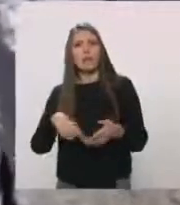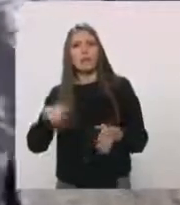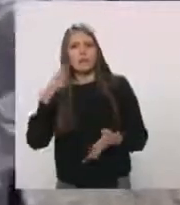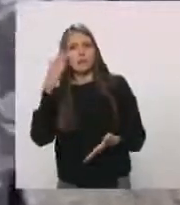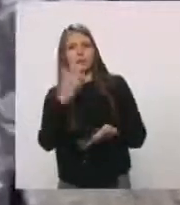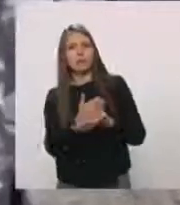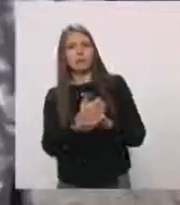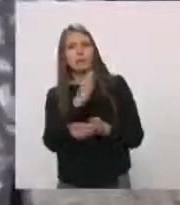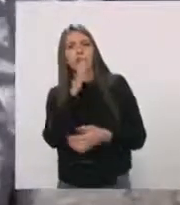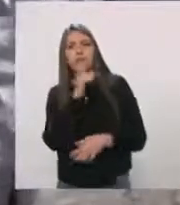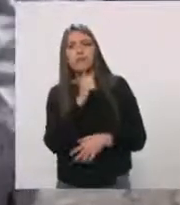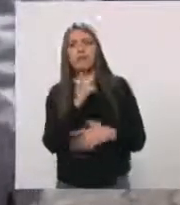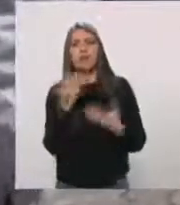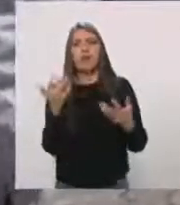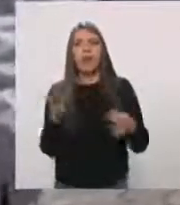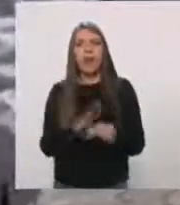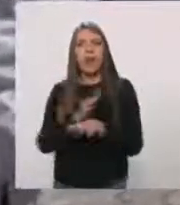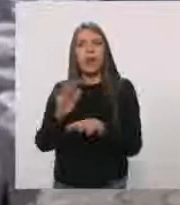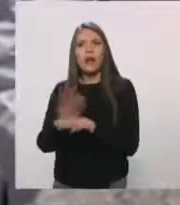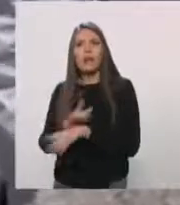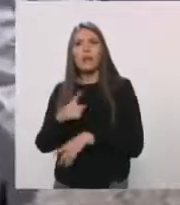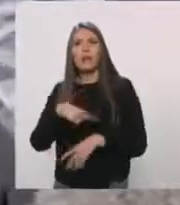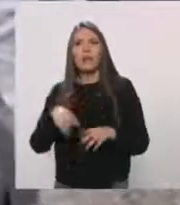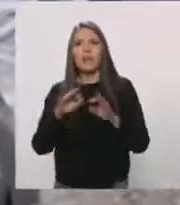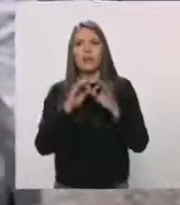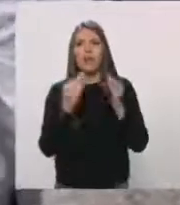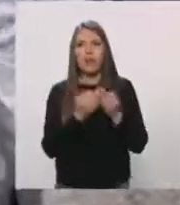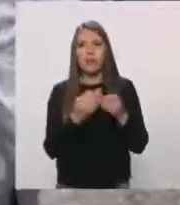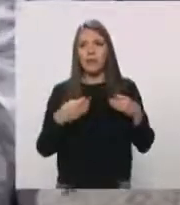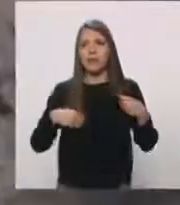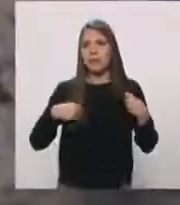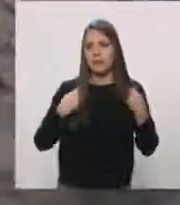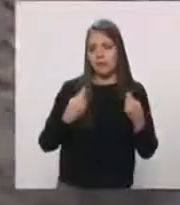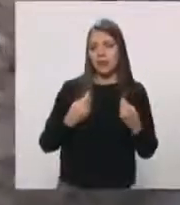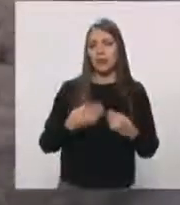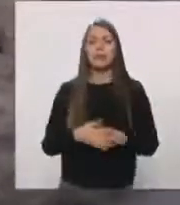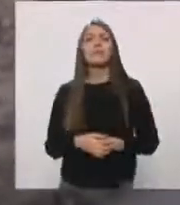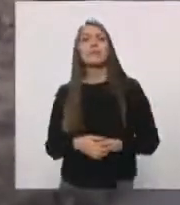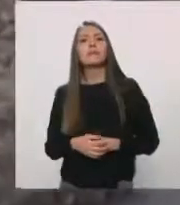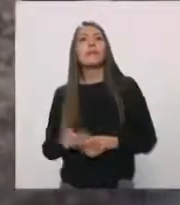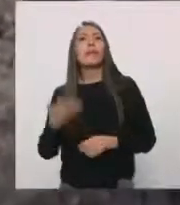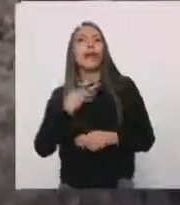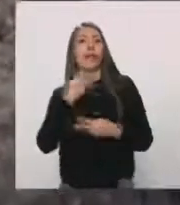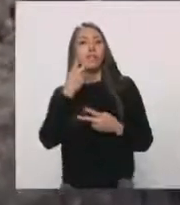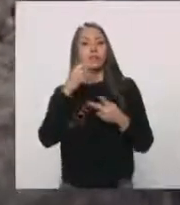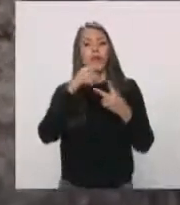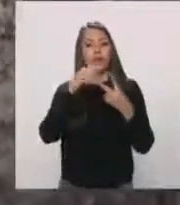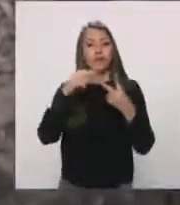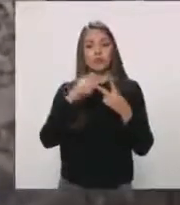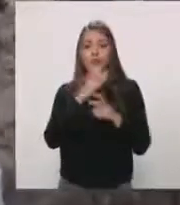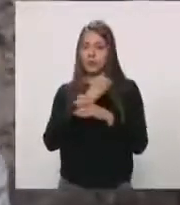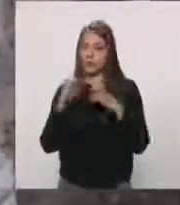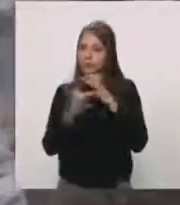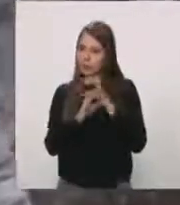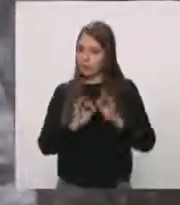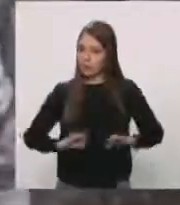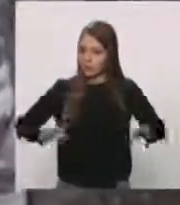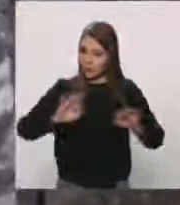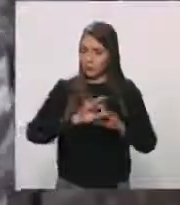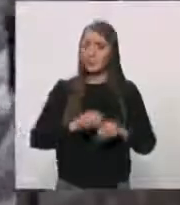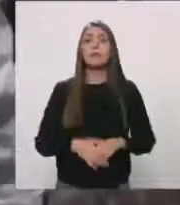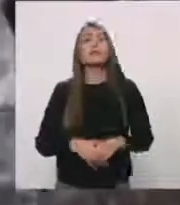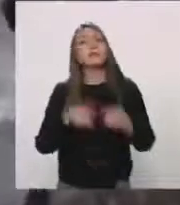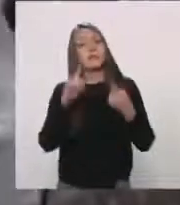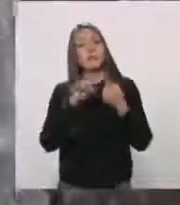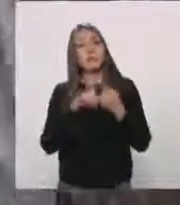hace modificar quizá la manera en que vemos la vida. Y yo te diría, tenemos dos opciones fundamentales. Una es quedarnos atrapados